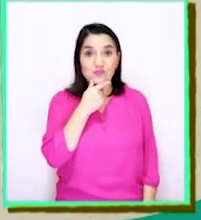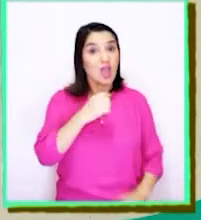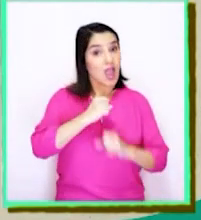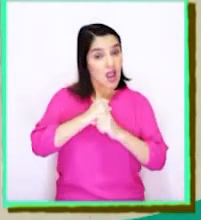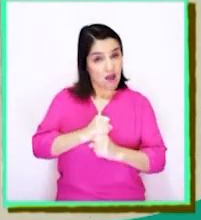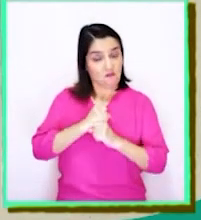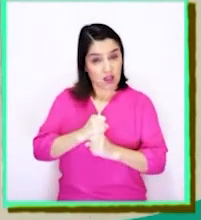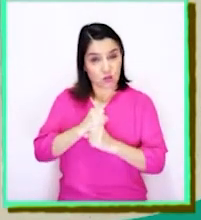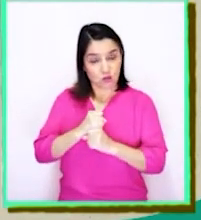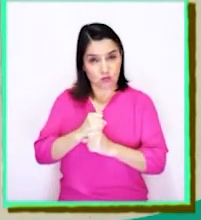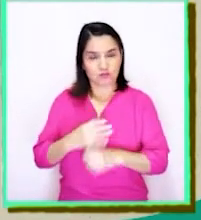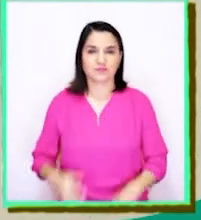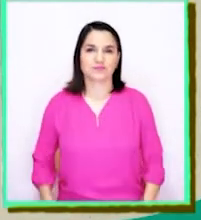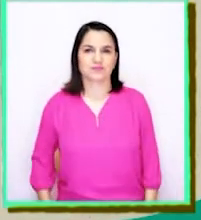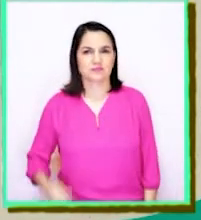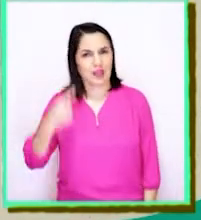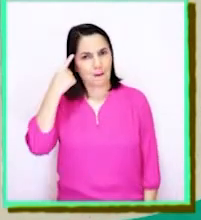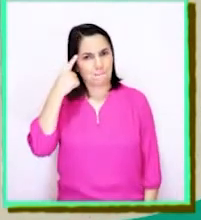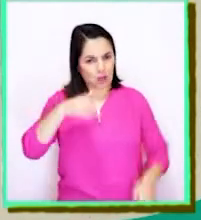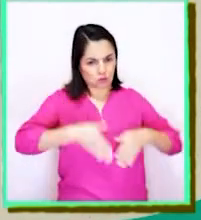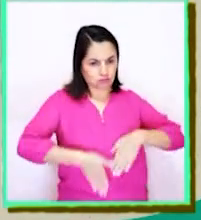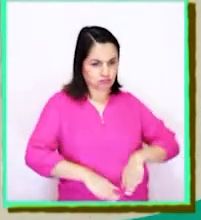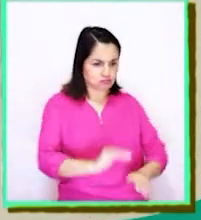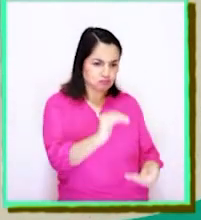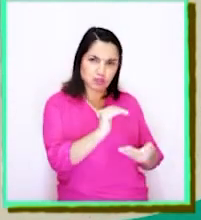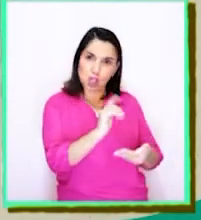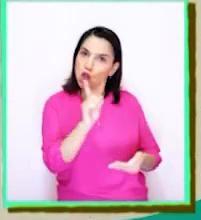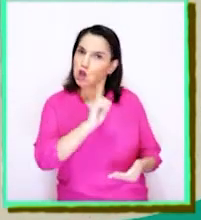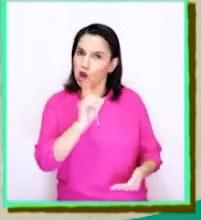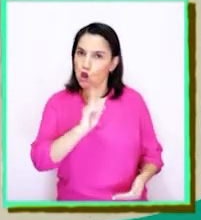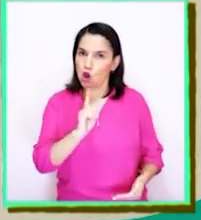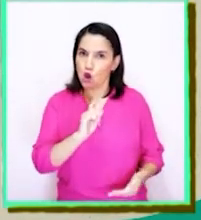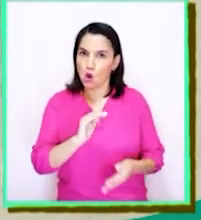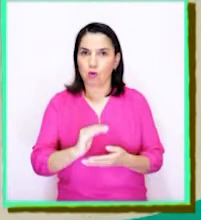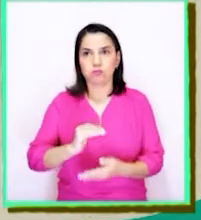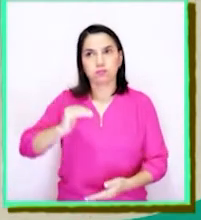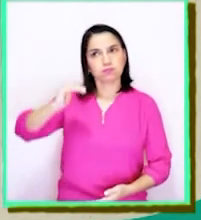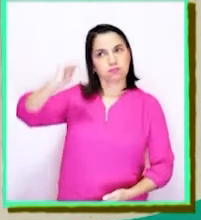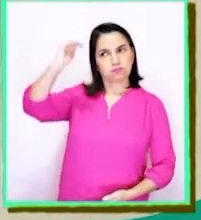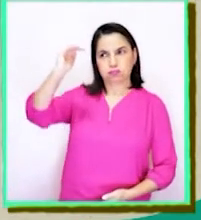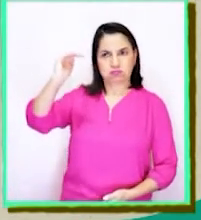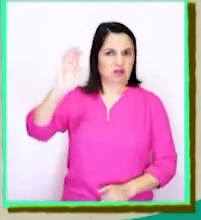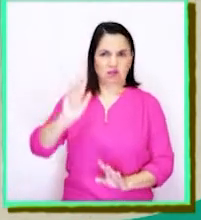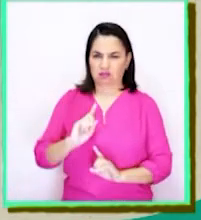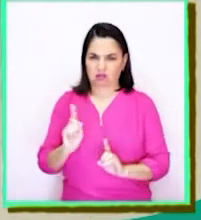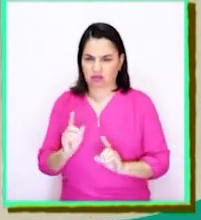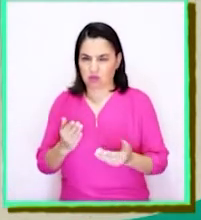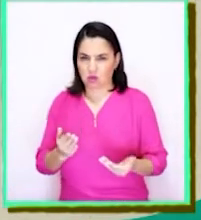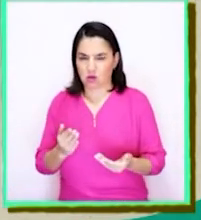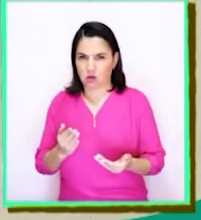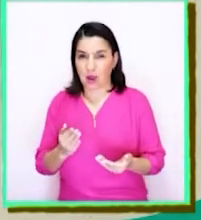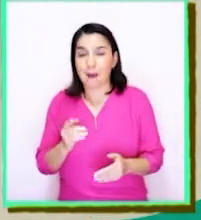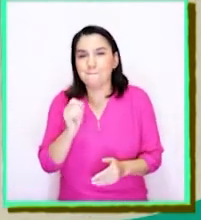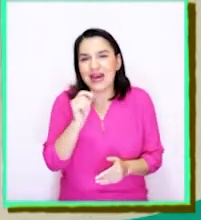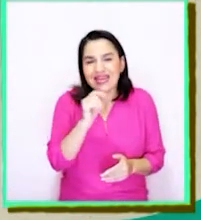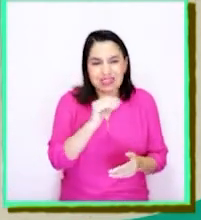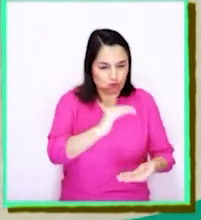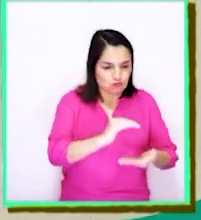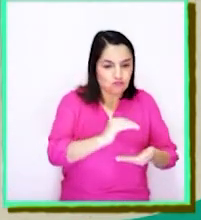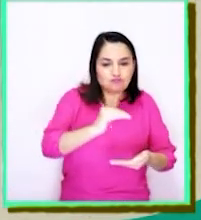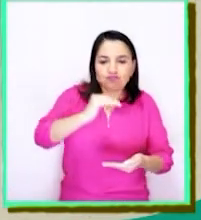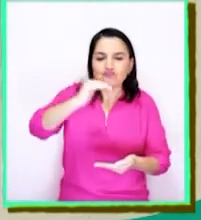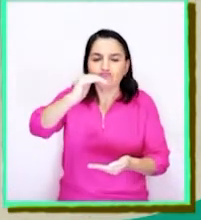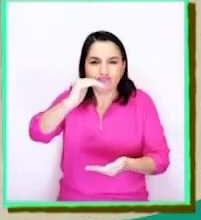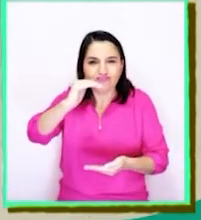Veo que es un caballo. Pero no está recién nacido. Ni tampoco es adulto. al parecer ha crecido un